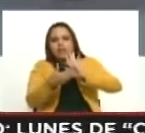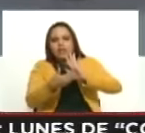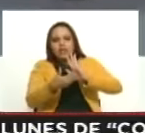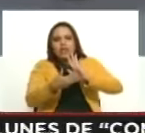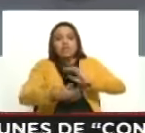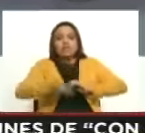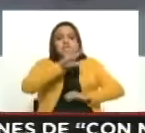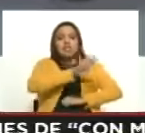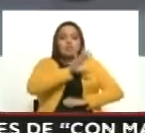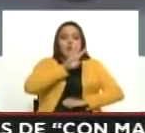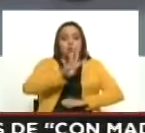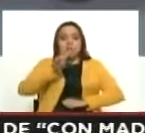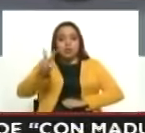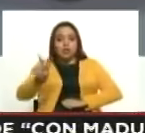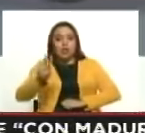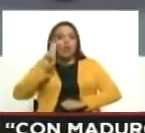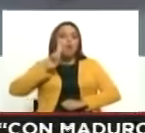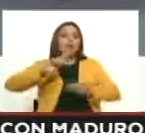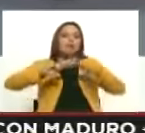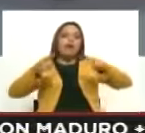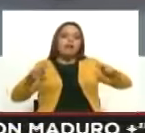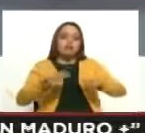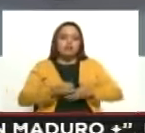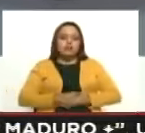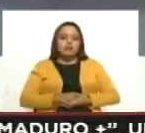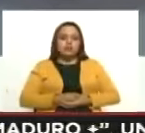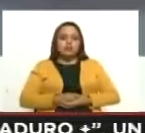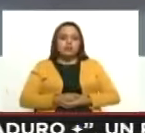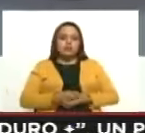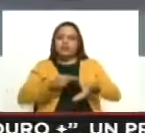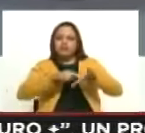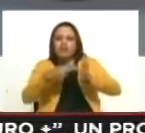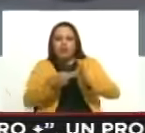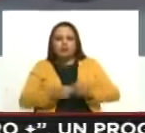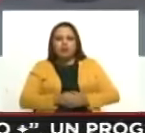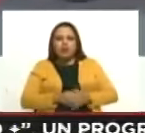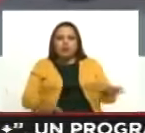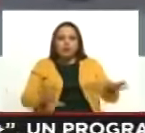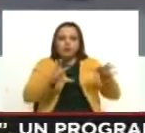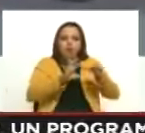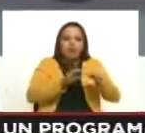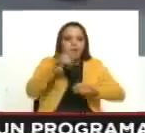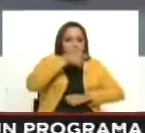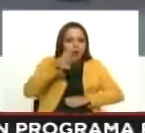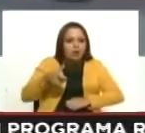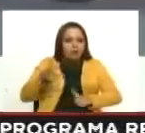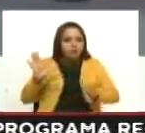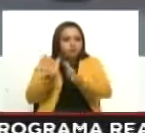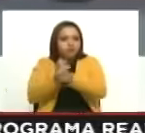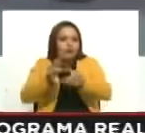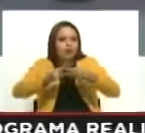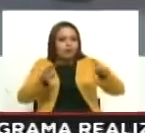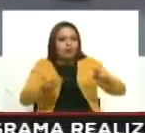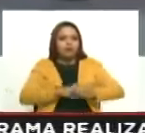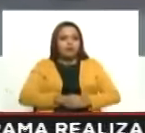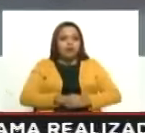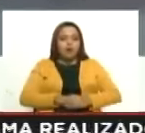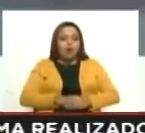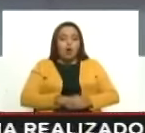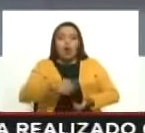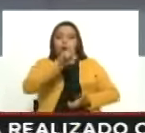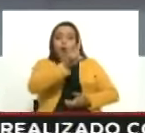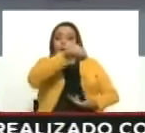46.542 UPAS, Unidades Populares para la Paz. Una por cada